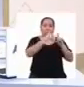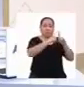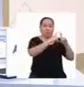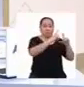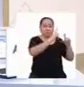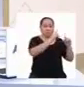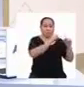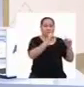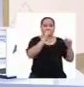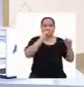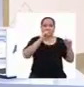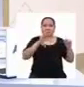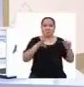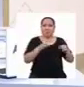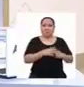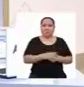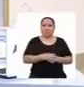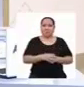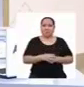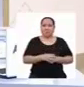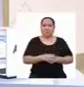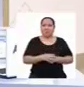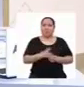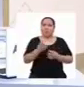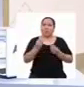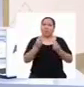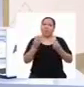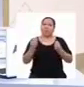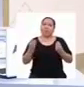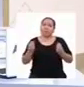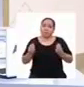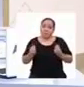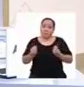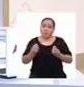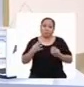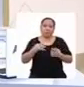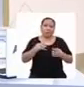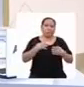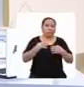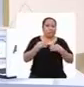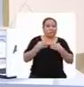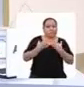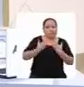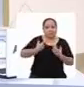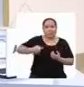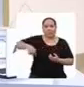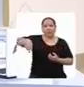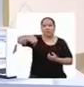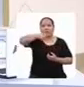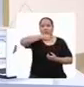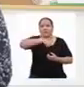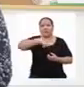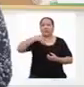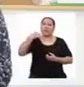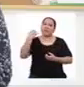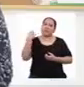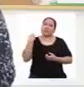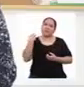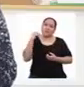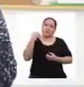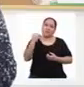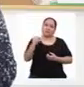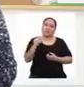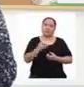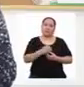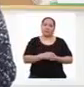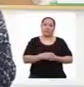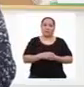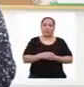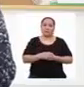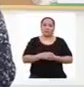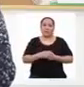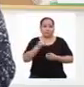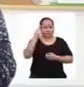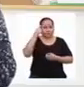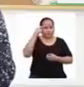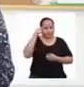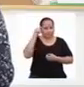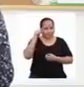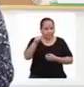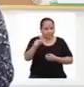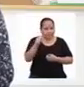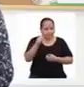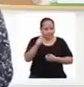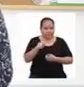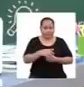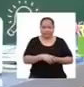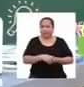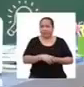párrafo menciona mucho malestar entre nosotros los adolescentes. ¿Consideran que el mensaje del texto